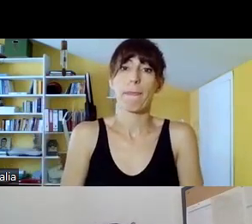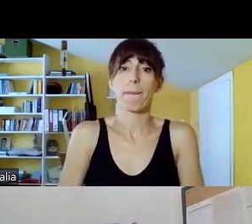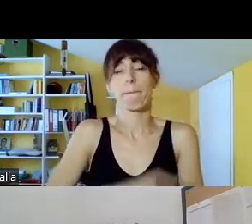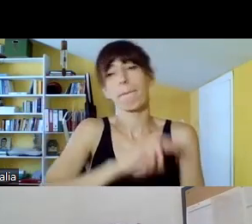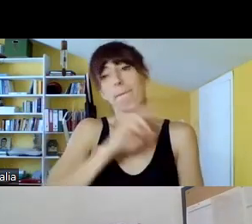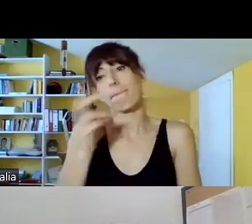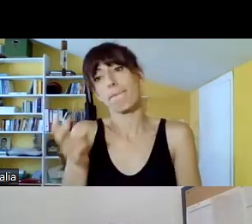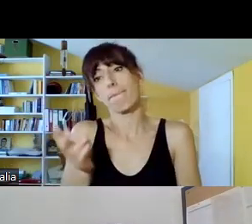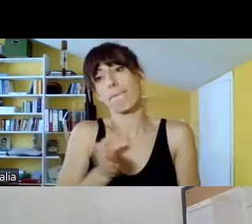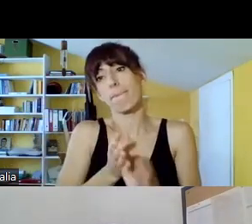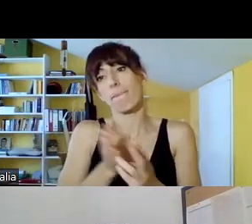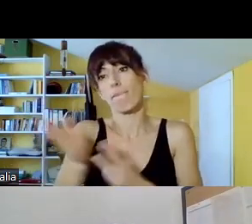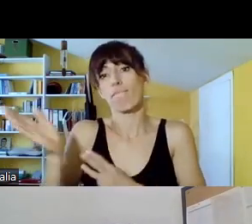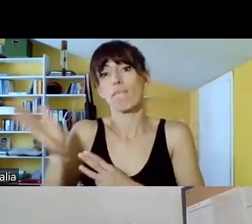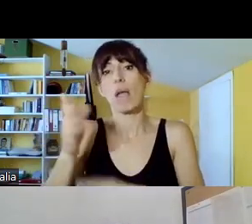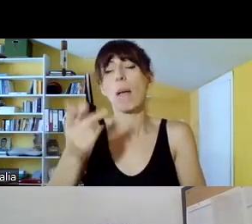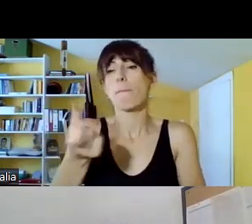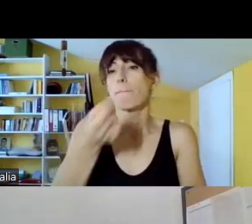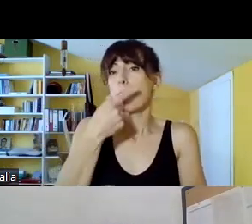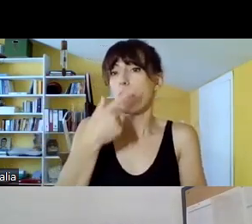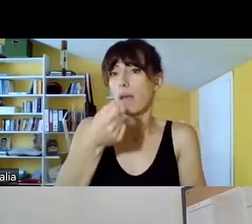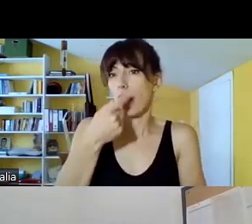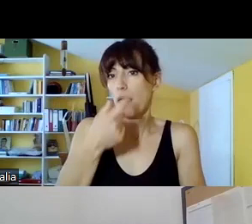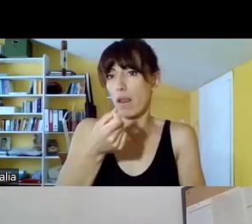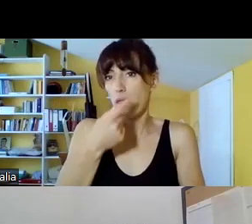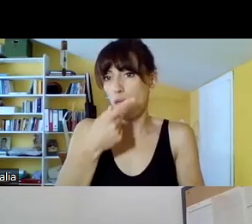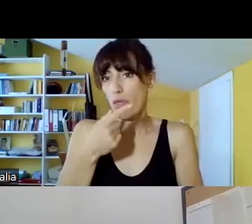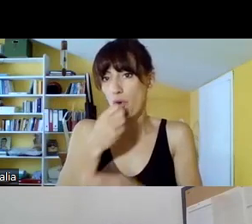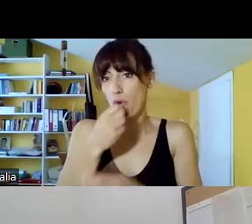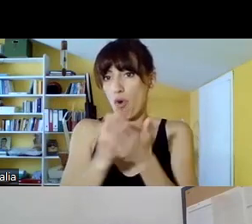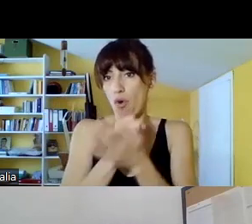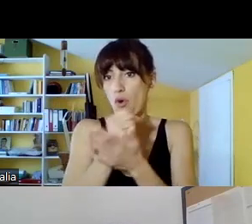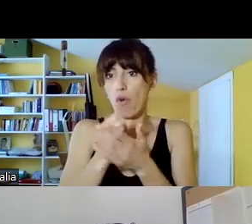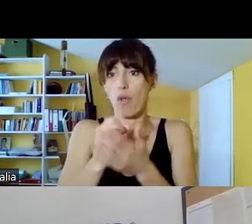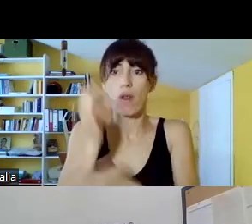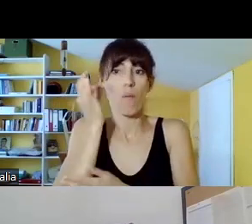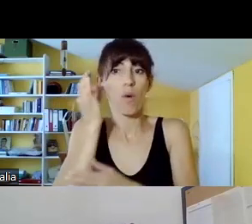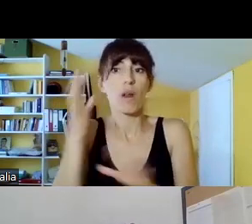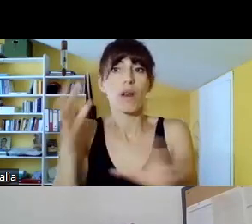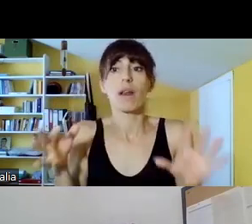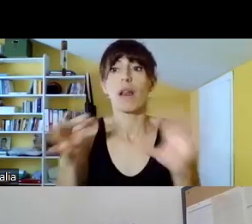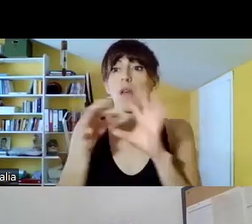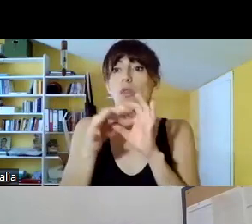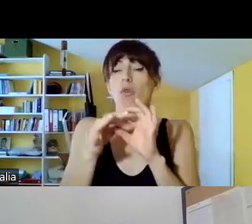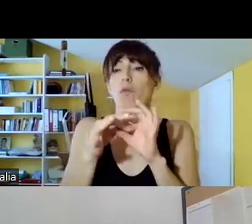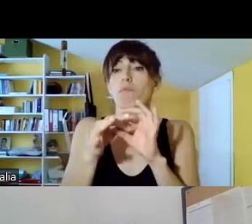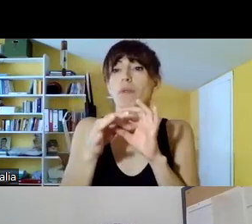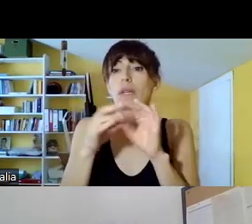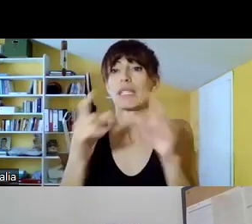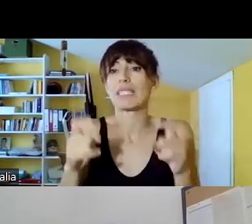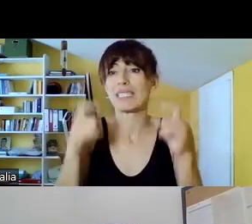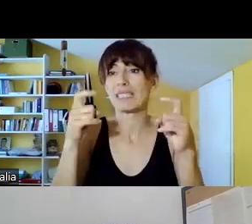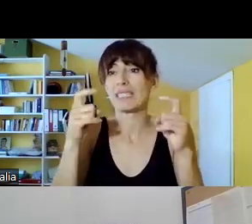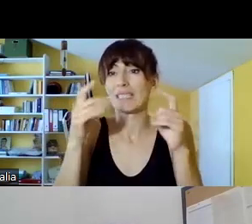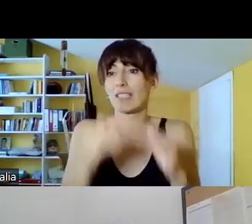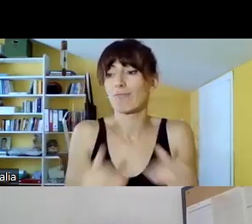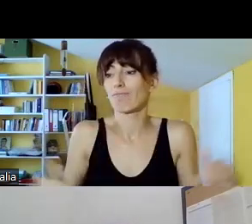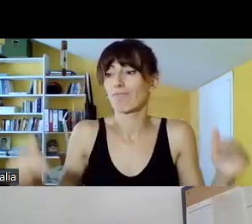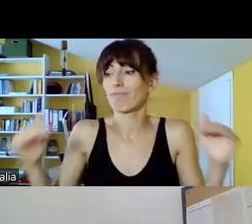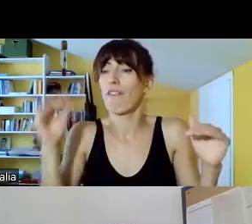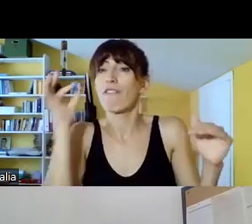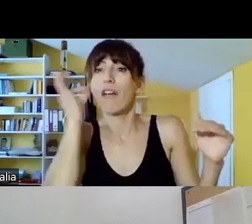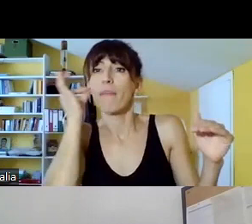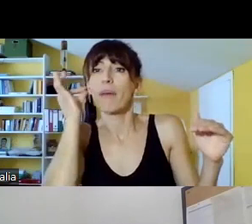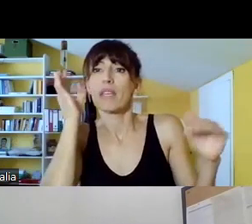esta medicalización de la salud mental de las mujeres podría estar relacionada con la equiparación de lo femenino a lo patológico,